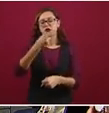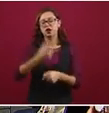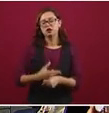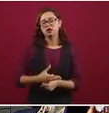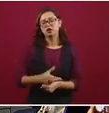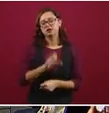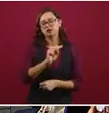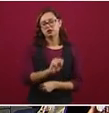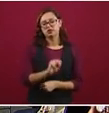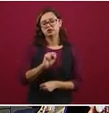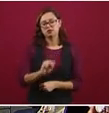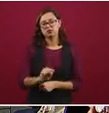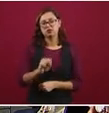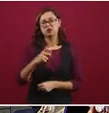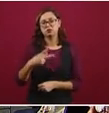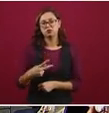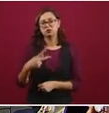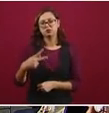Ricardo Mejía,